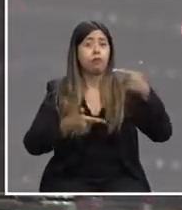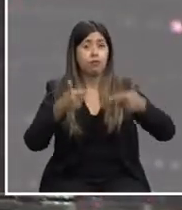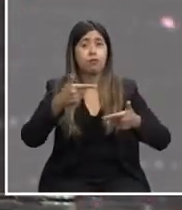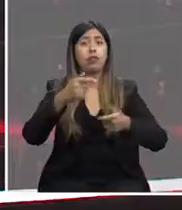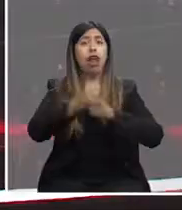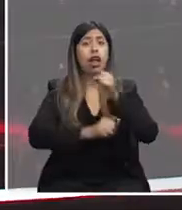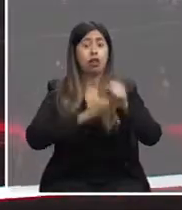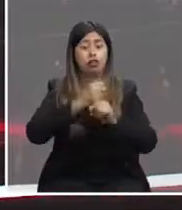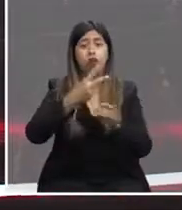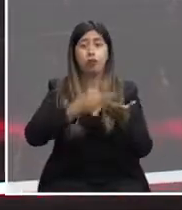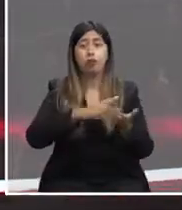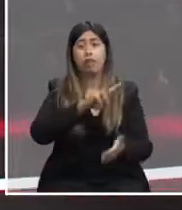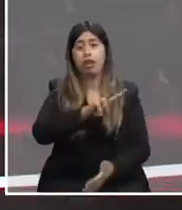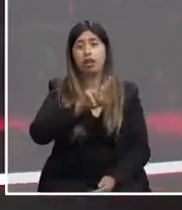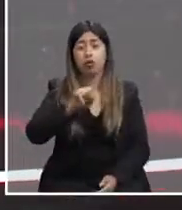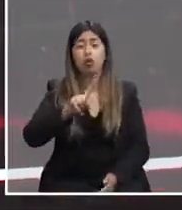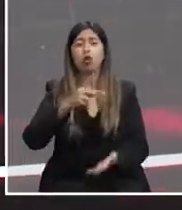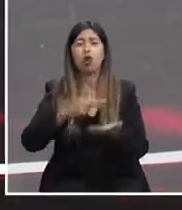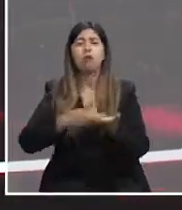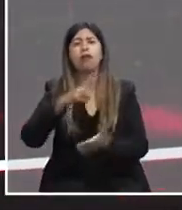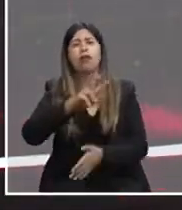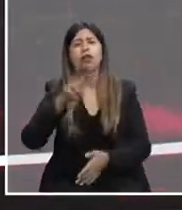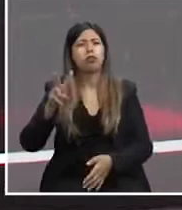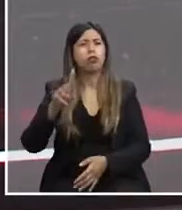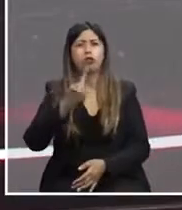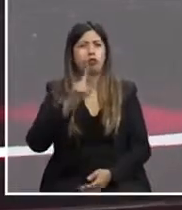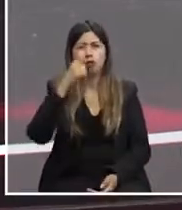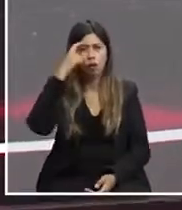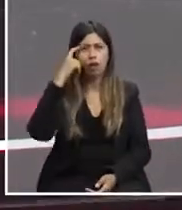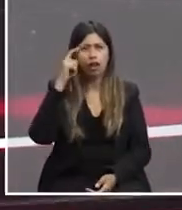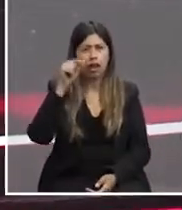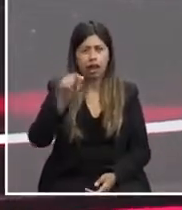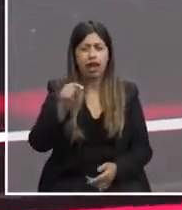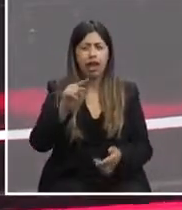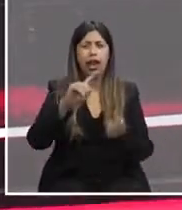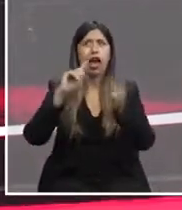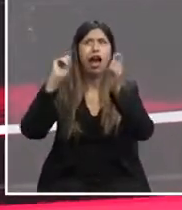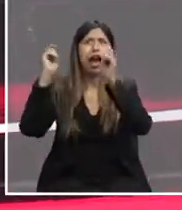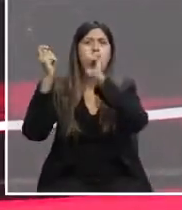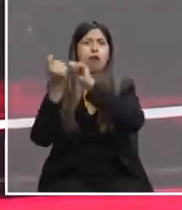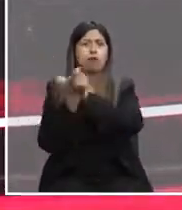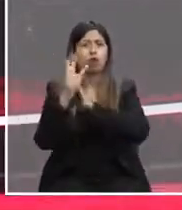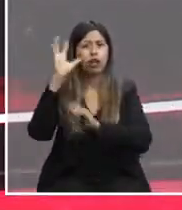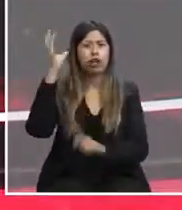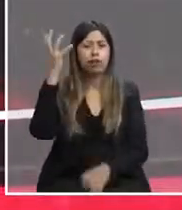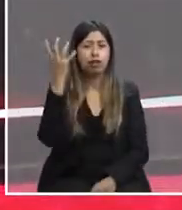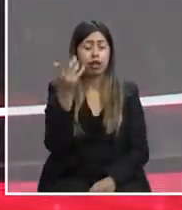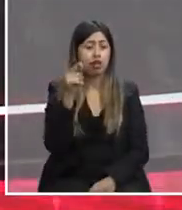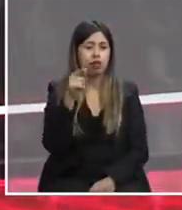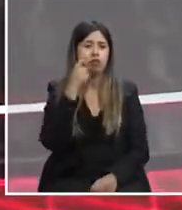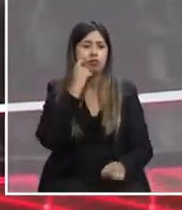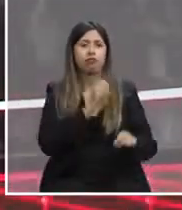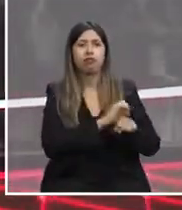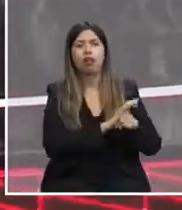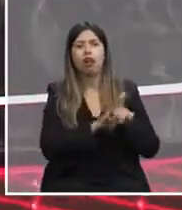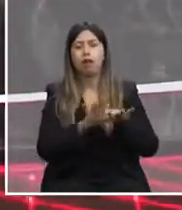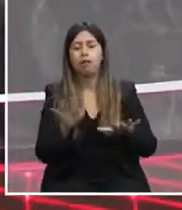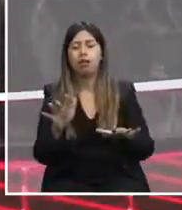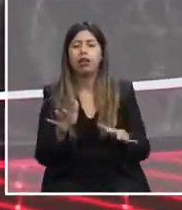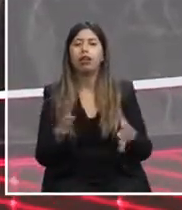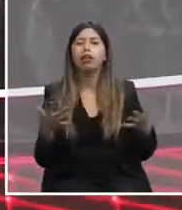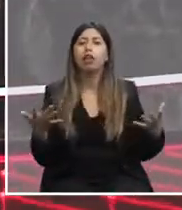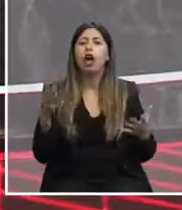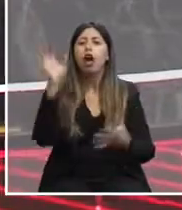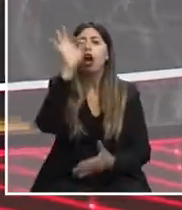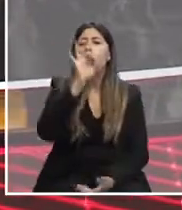que siguen sin creer en el cambio climático, ¿verdad? O sea, esta viene a ser más bien como una pandemia, ¿no? Y desde el punto de